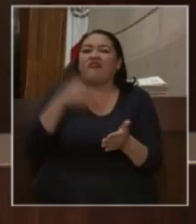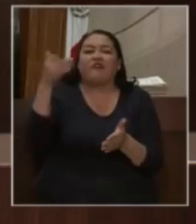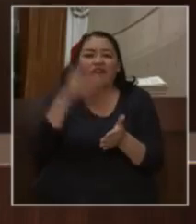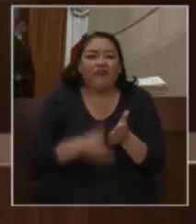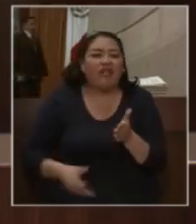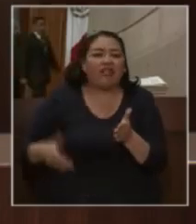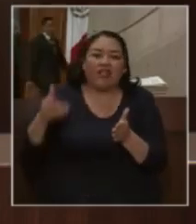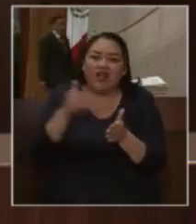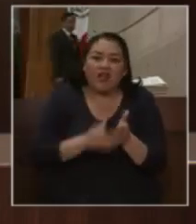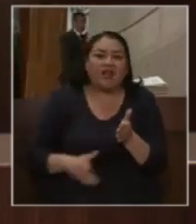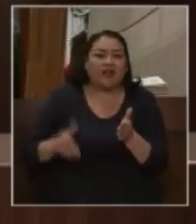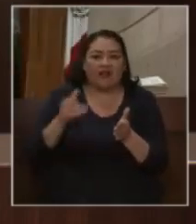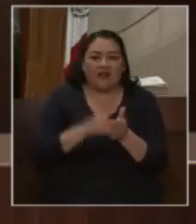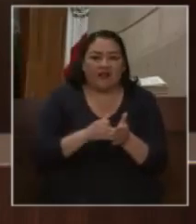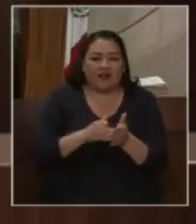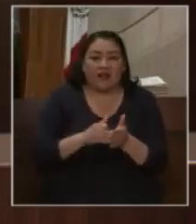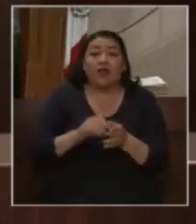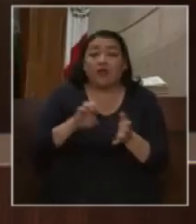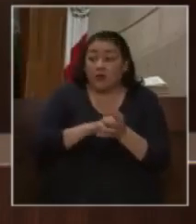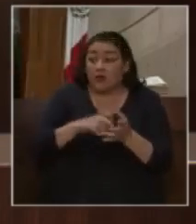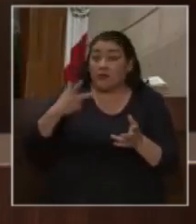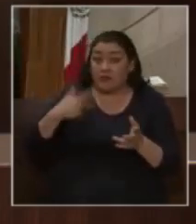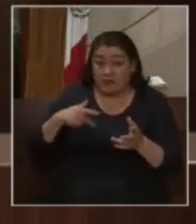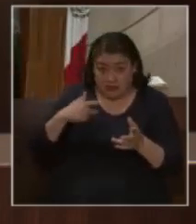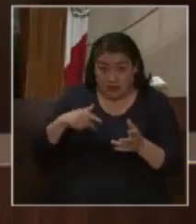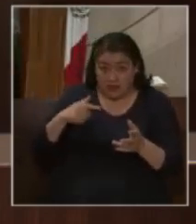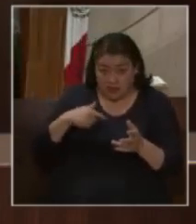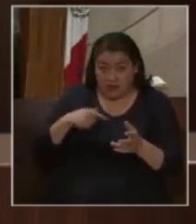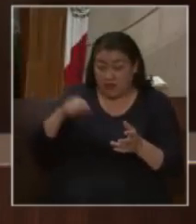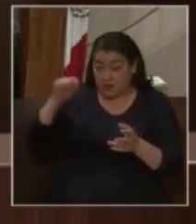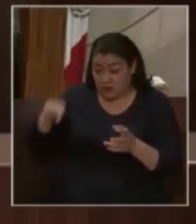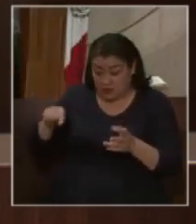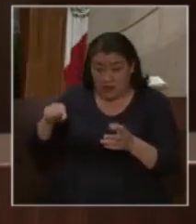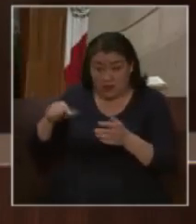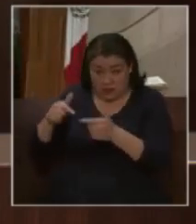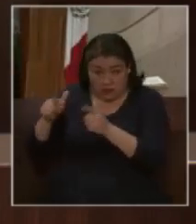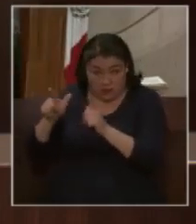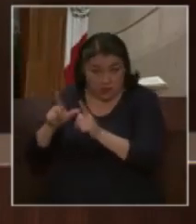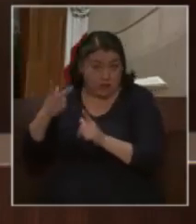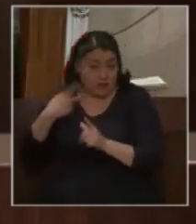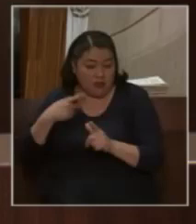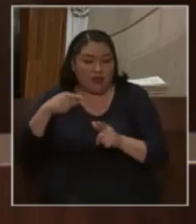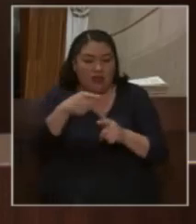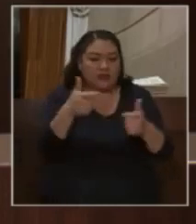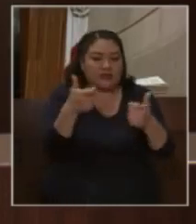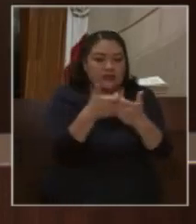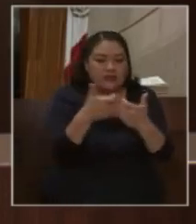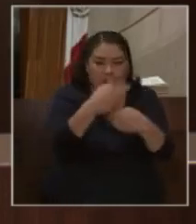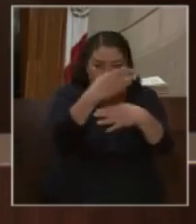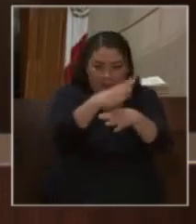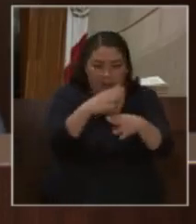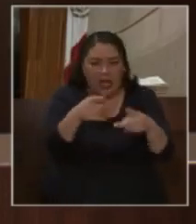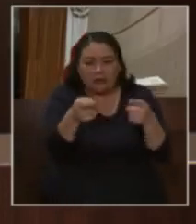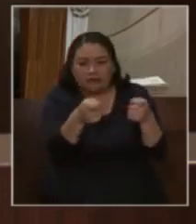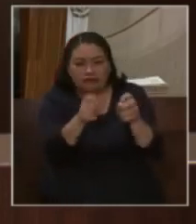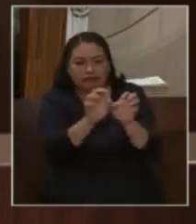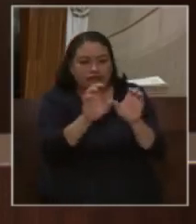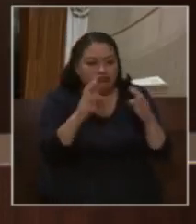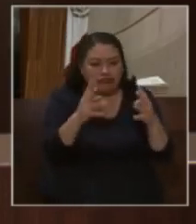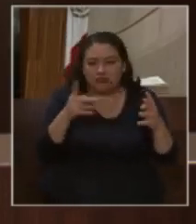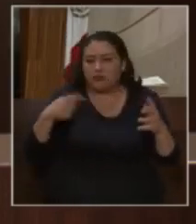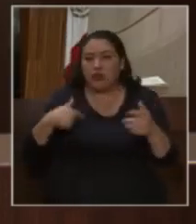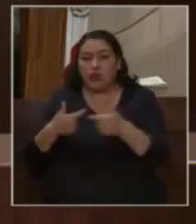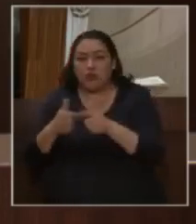suficiente y bastante como para acreditar que el fideicomiso fue creado o fue operado por